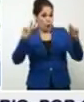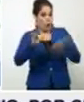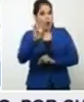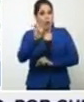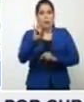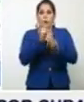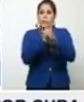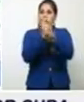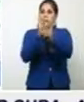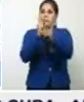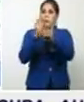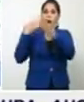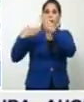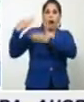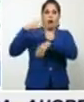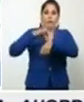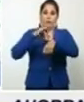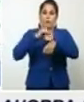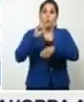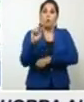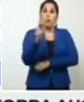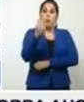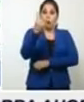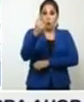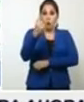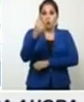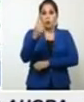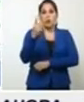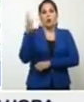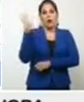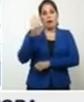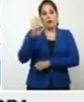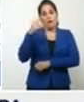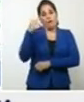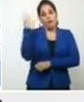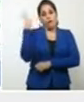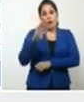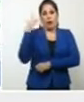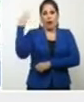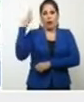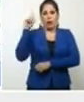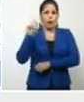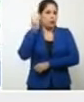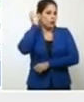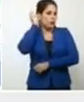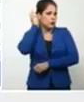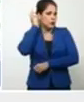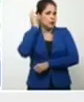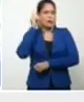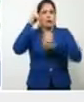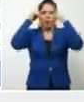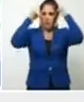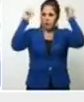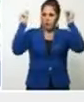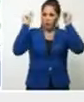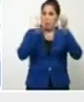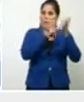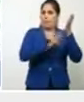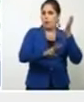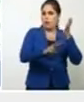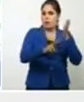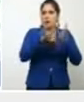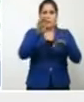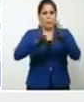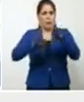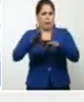de casos confirmados y 1 con fuente de infección en el extranjero. En cuanto a las provincias, según